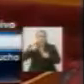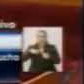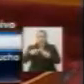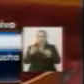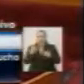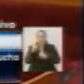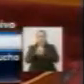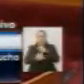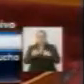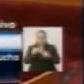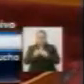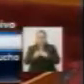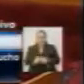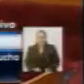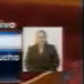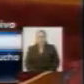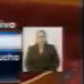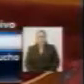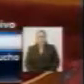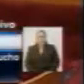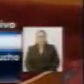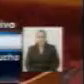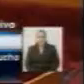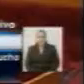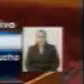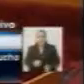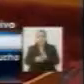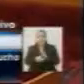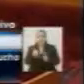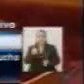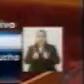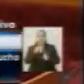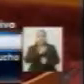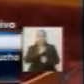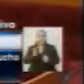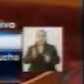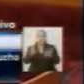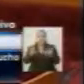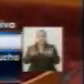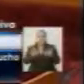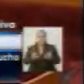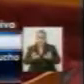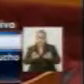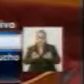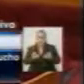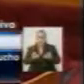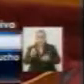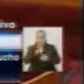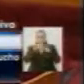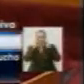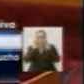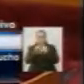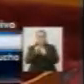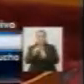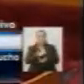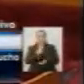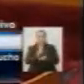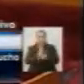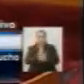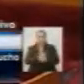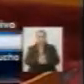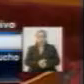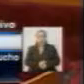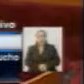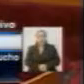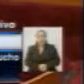como internacional luego de lo cual el estado decidió desatender esta problemática